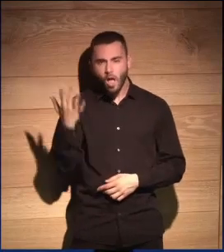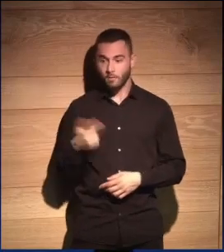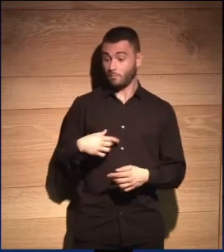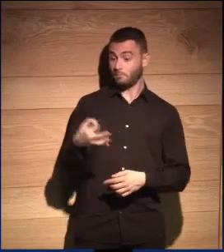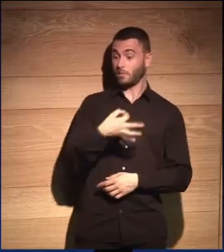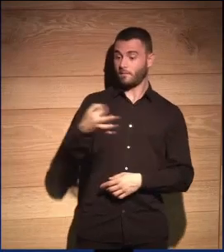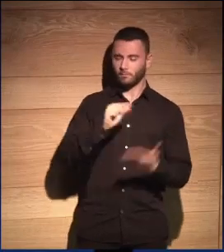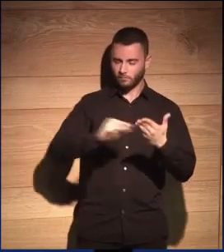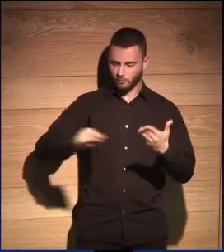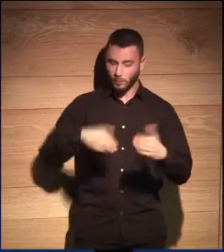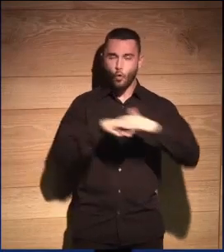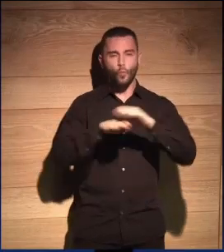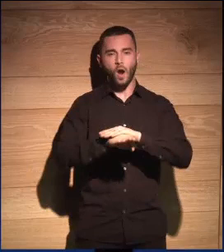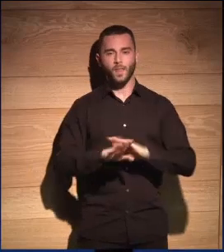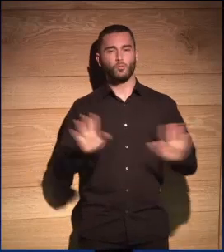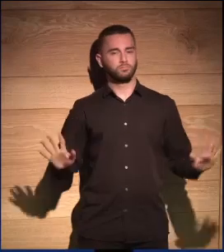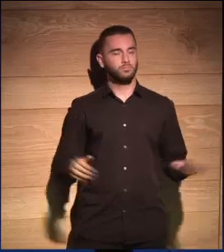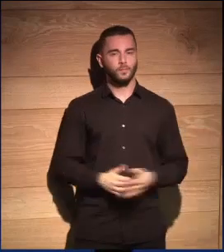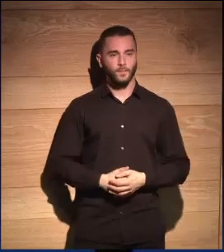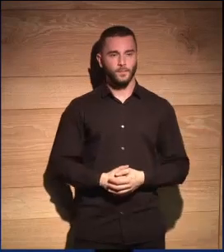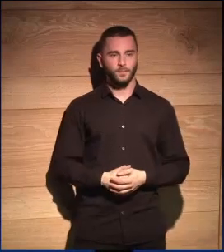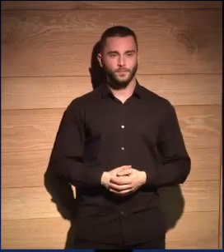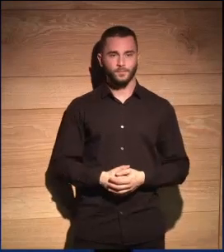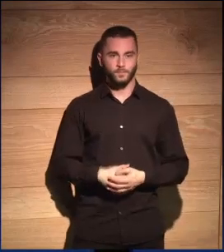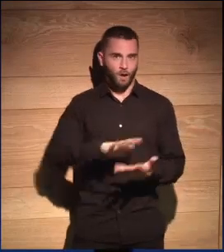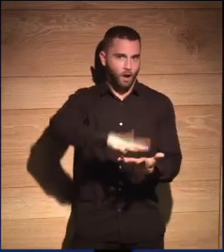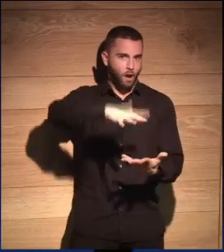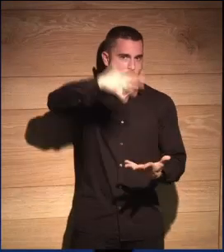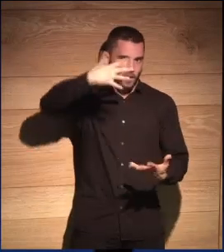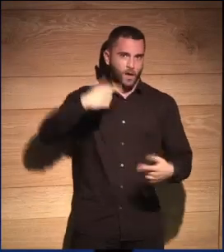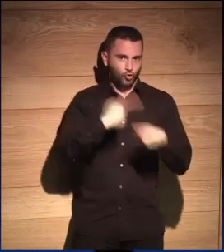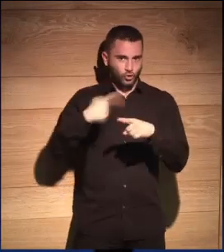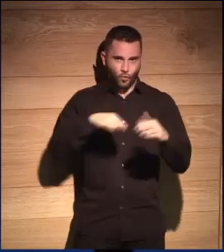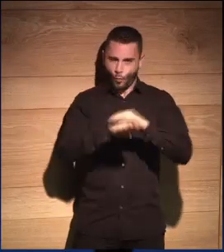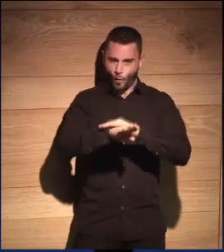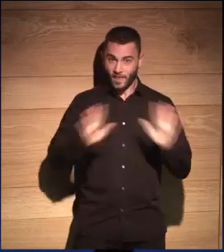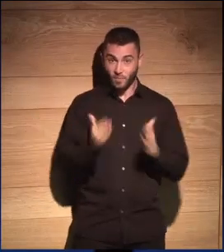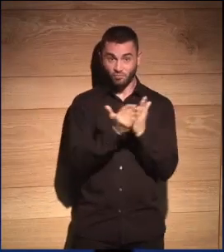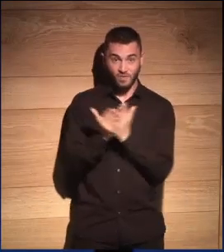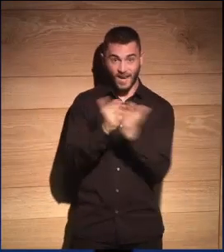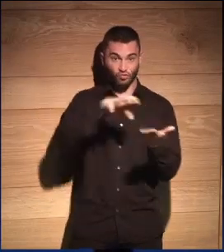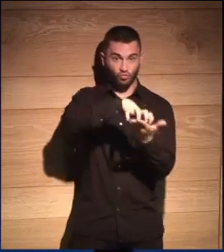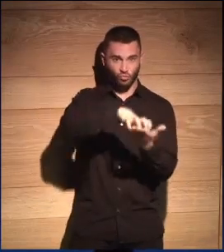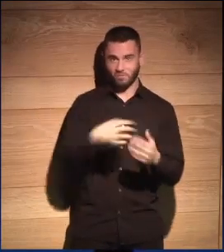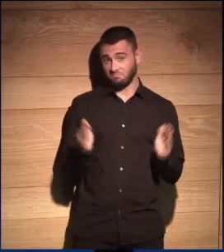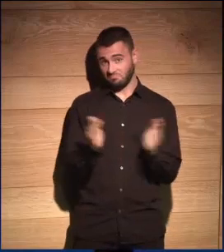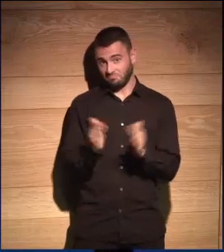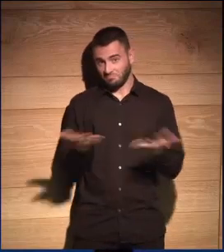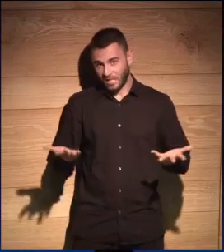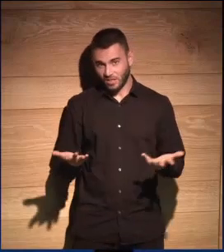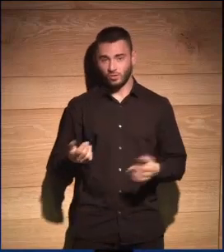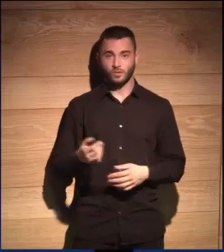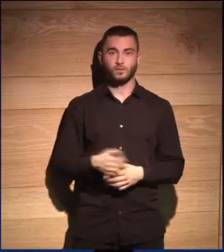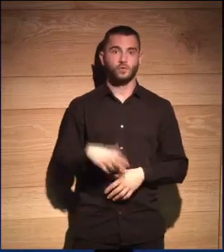vamos a ponerlo por escrito y vamos a guardarlo. Y tenemos ahí un montón de cosas que, pero bueno, como somos un estudio pequeñito, pues no nos